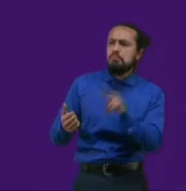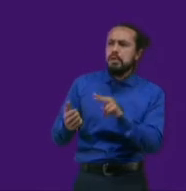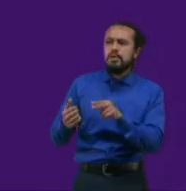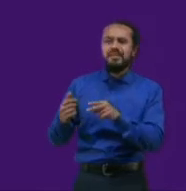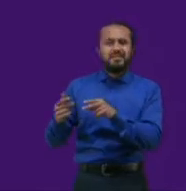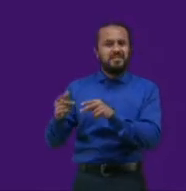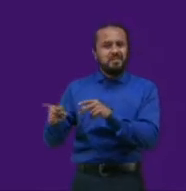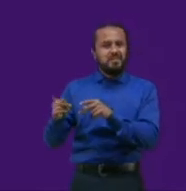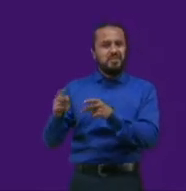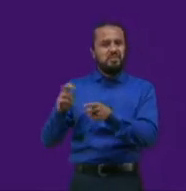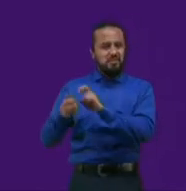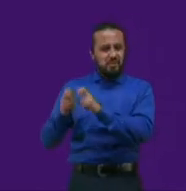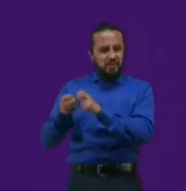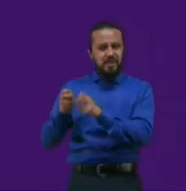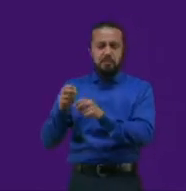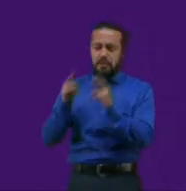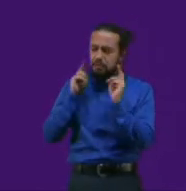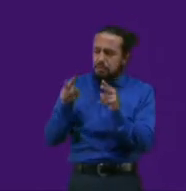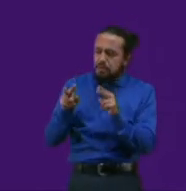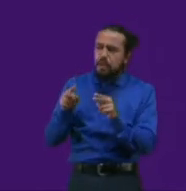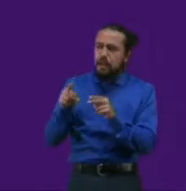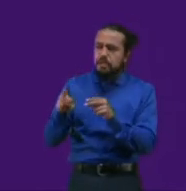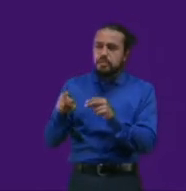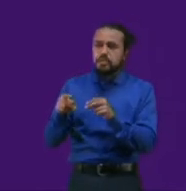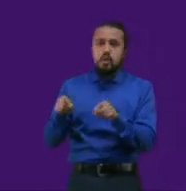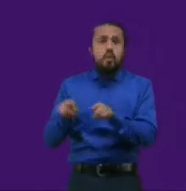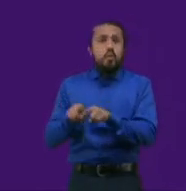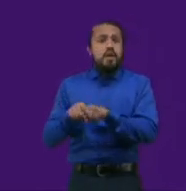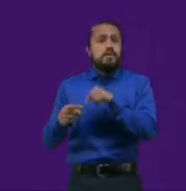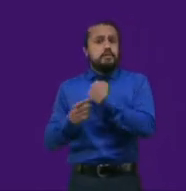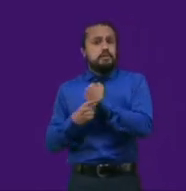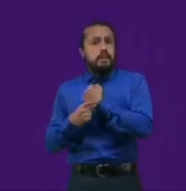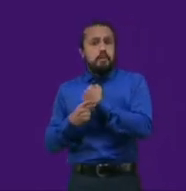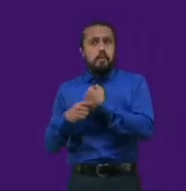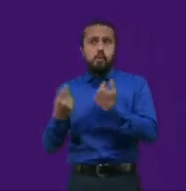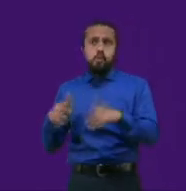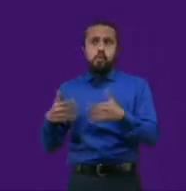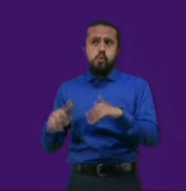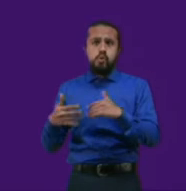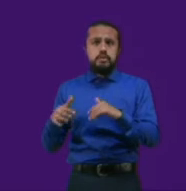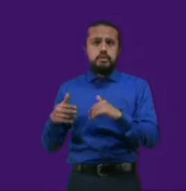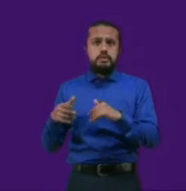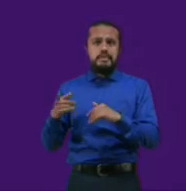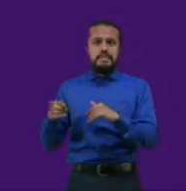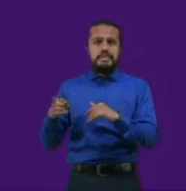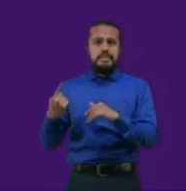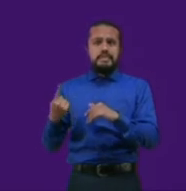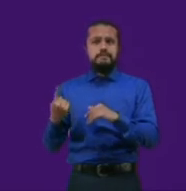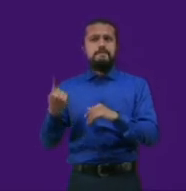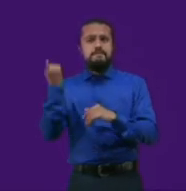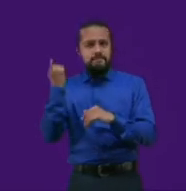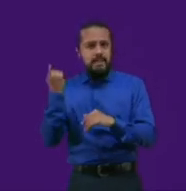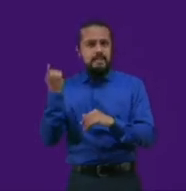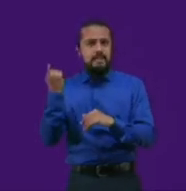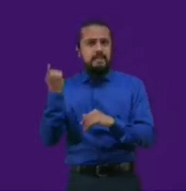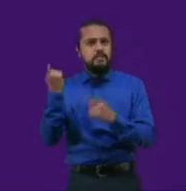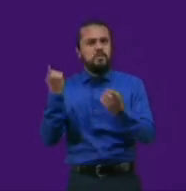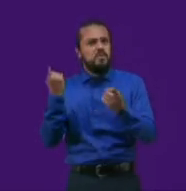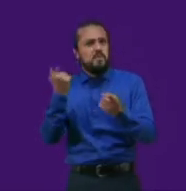tu compañía? Que ese momento en el cual dijiste, esto no está bien hecho.